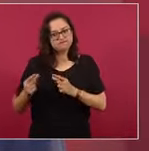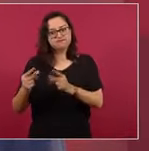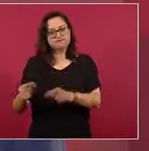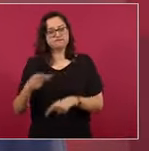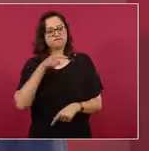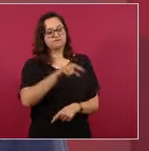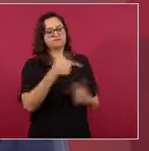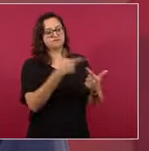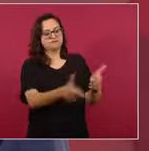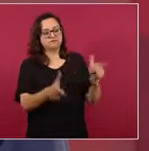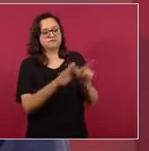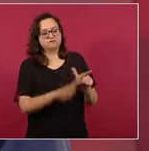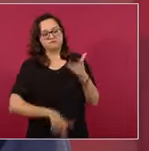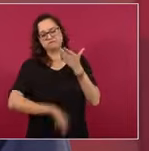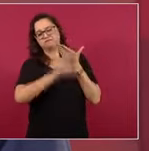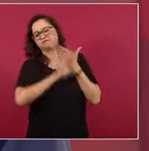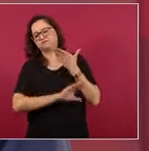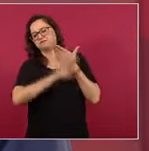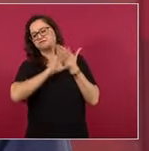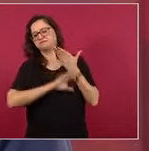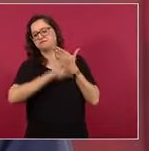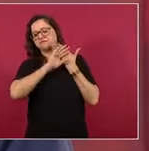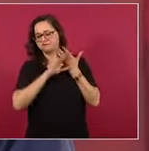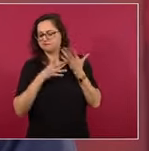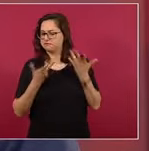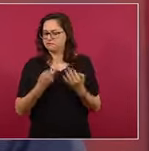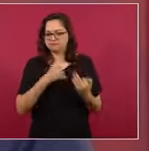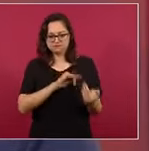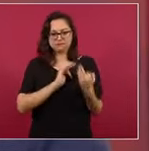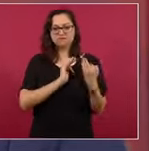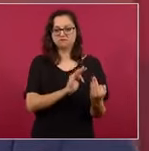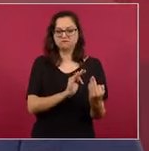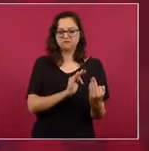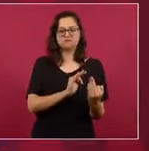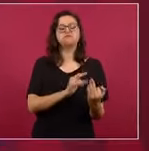grupos de intereses creados, a sus